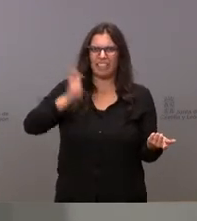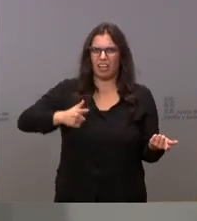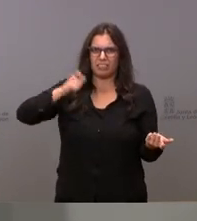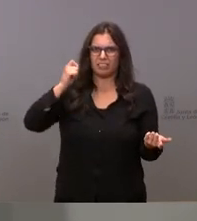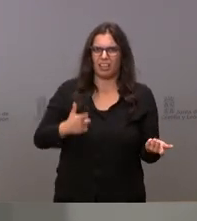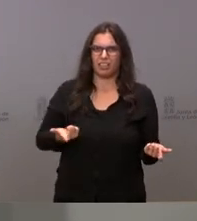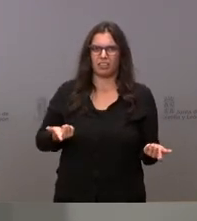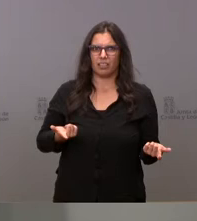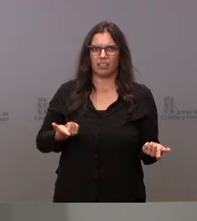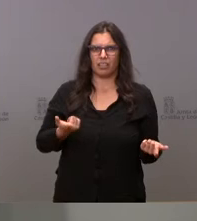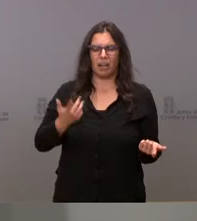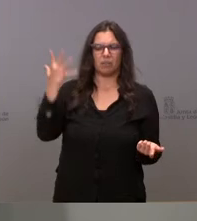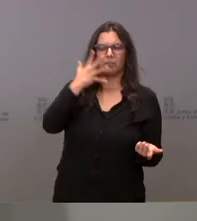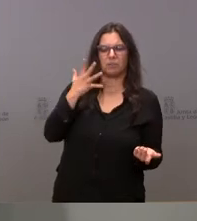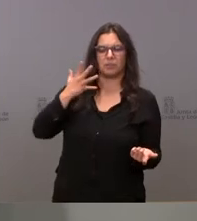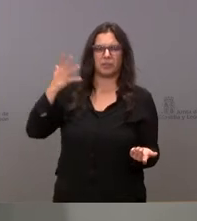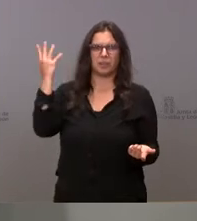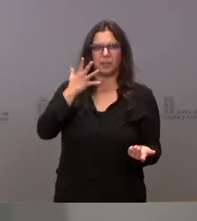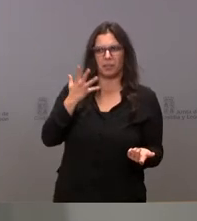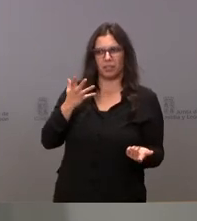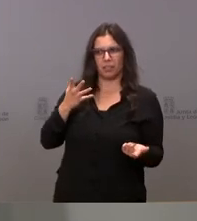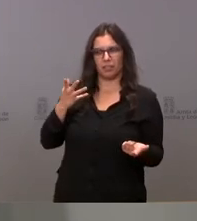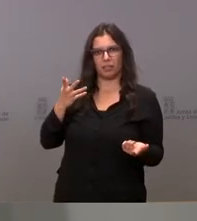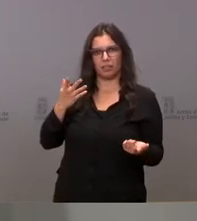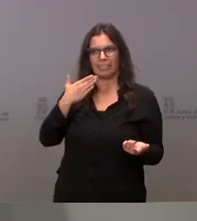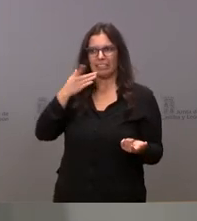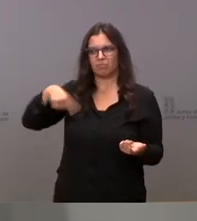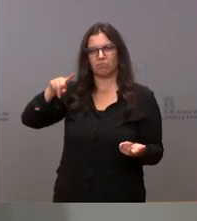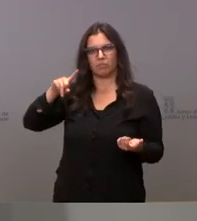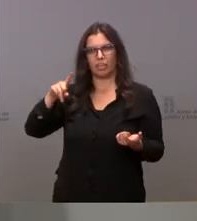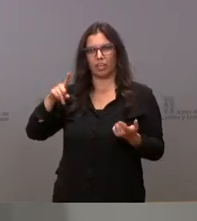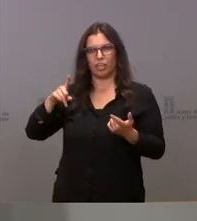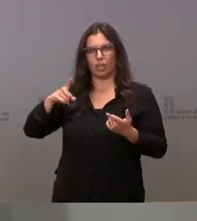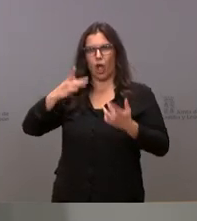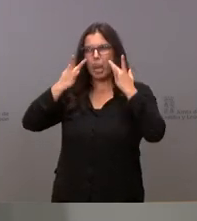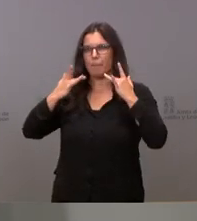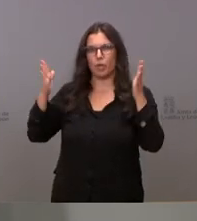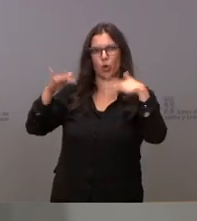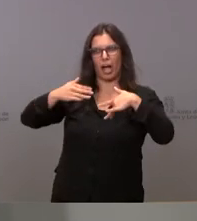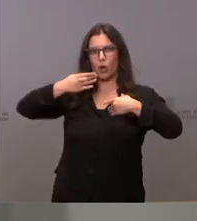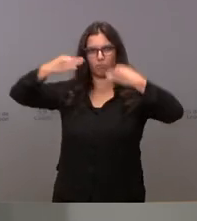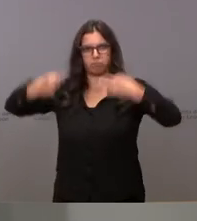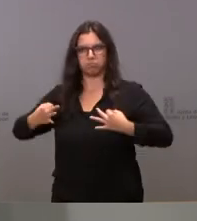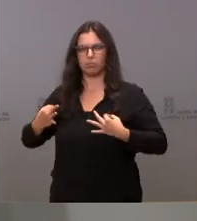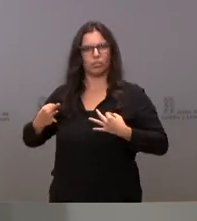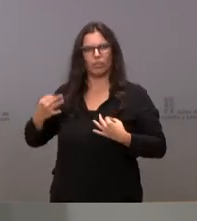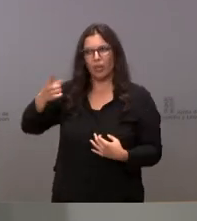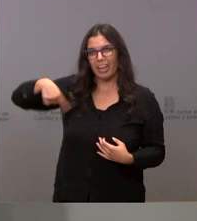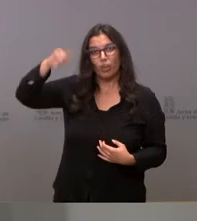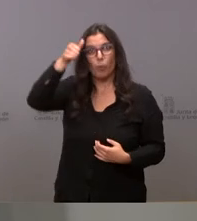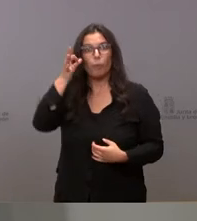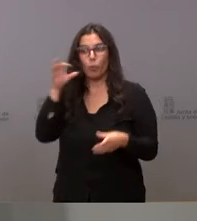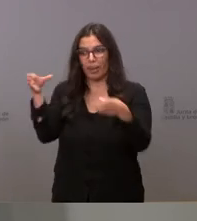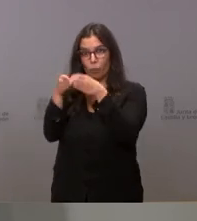reiterada, se dude de la honestidad y de la honorabilidad de unos señores, unos hombres y unas mujeres que ya